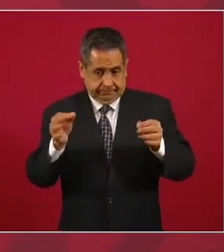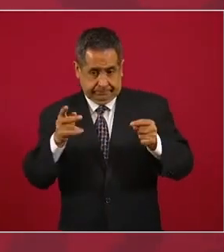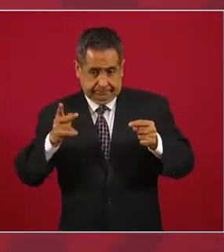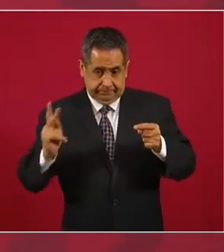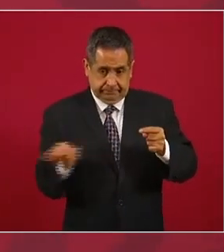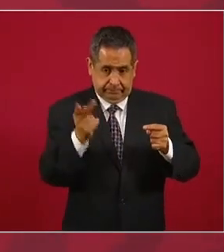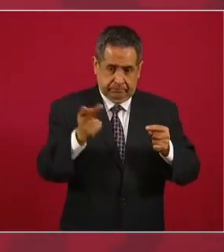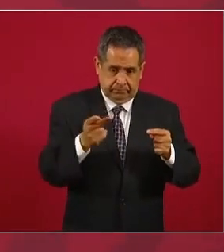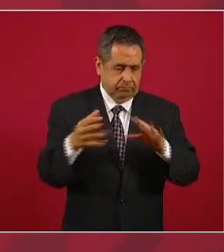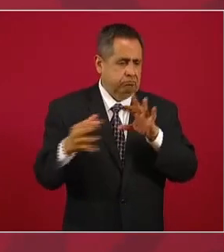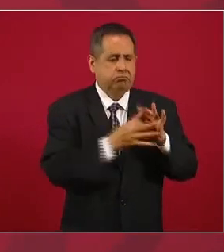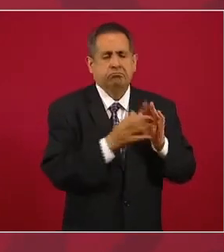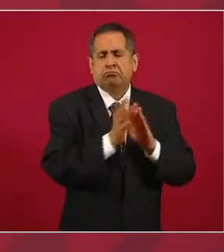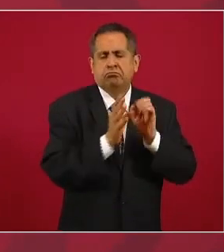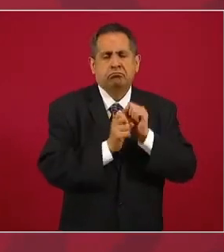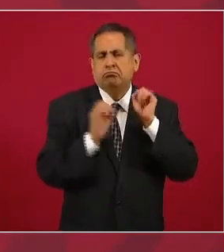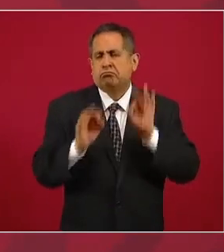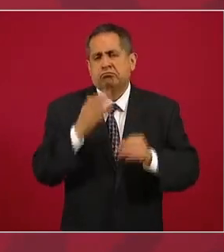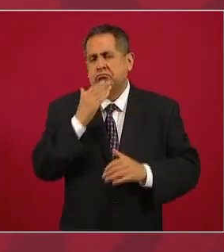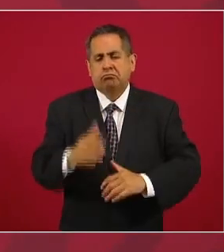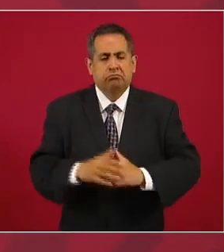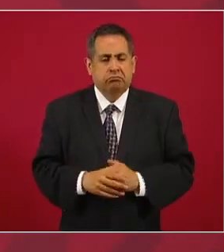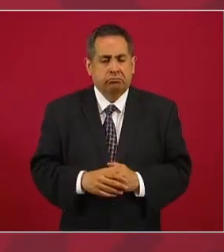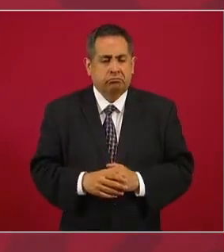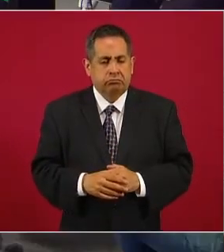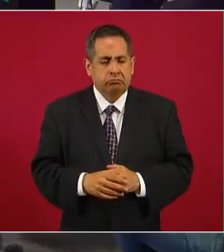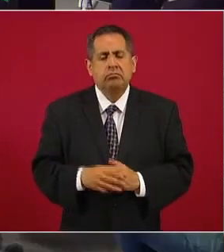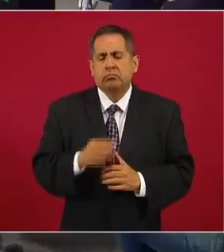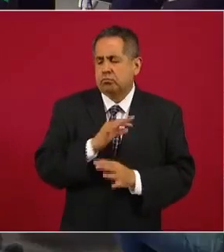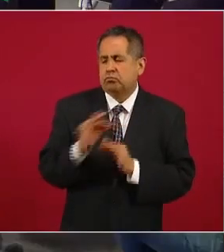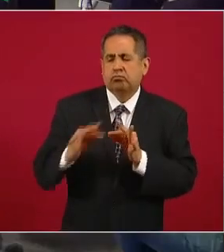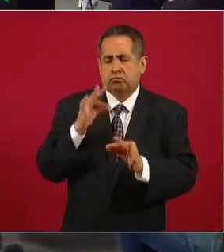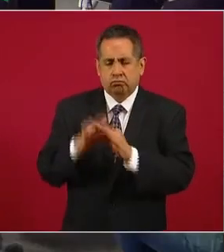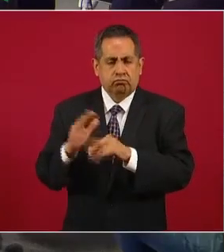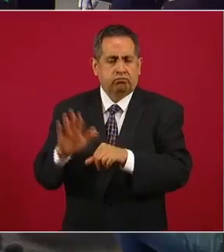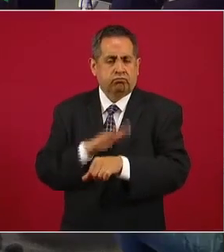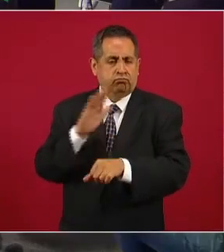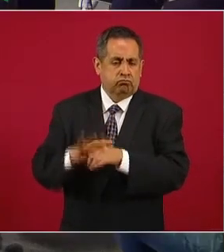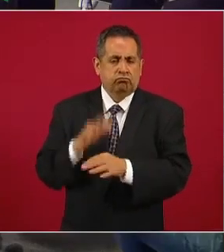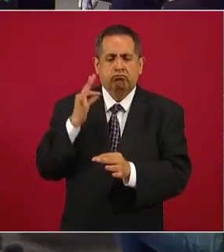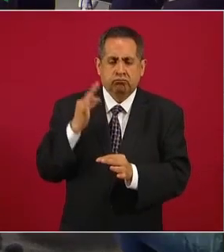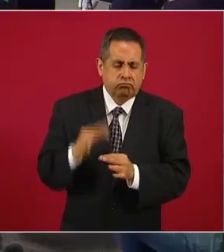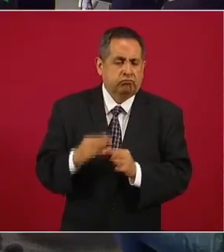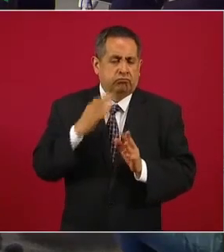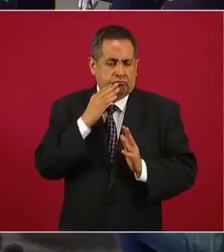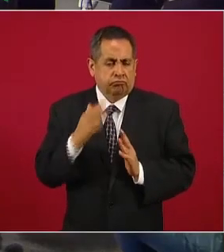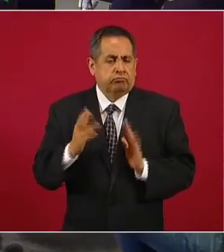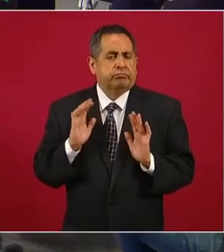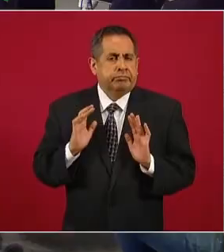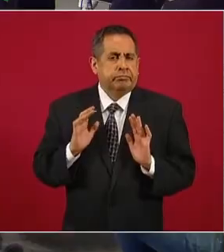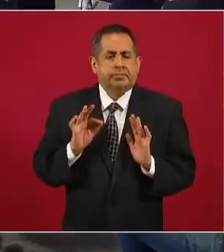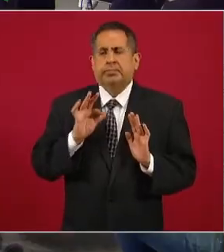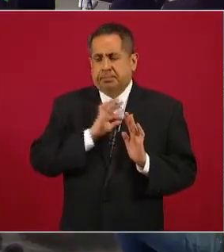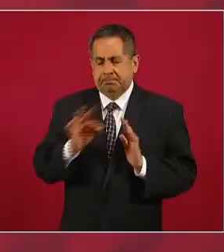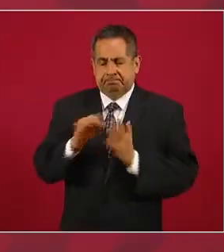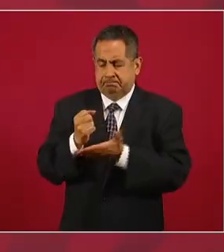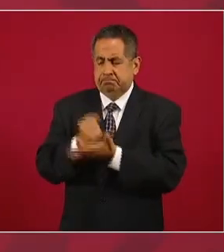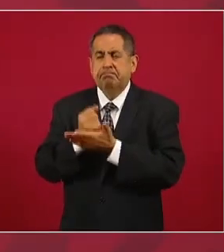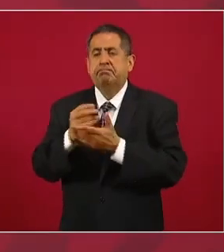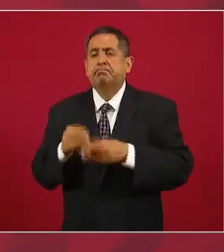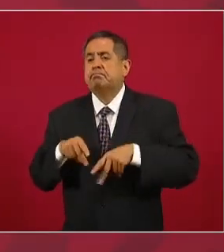es constitucional, es decir, cumple con el requisito